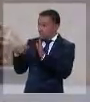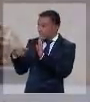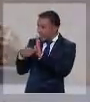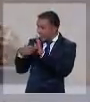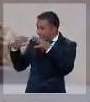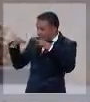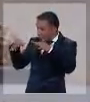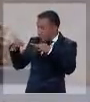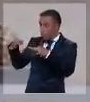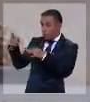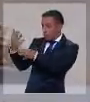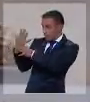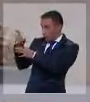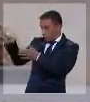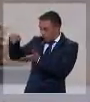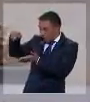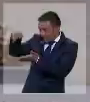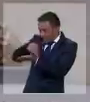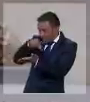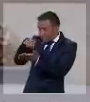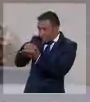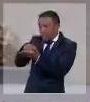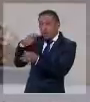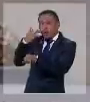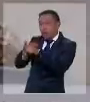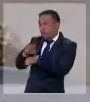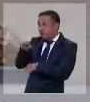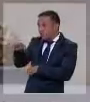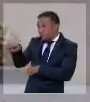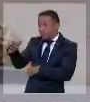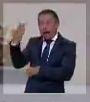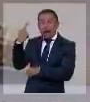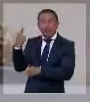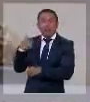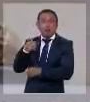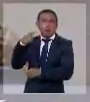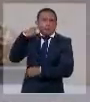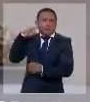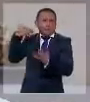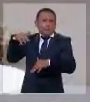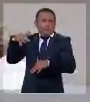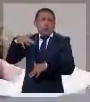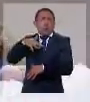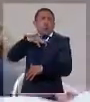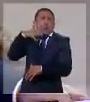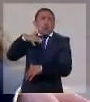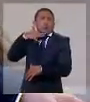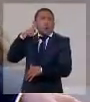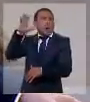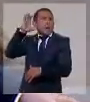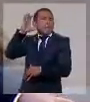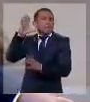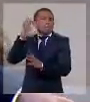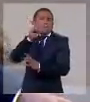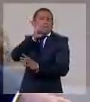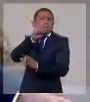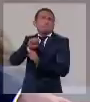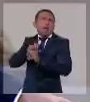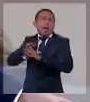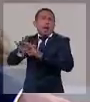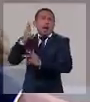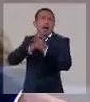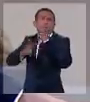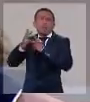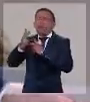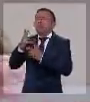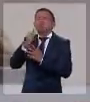ti directamente en el último gran escándalo de corrupción de Odebrecht. Yo sí quiero que la gente sepa por qué me han atacado